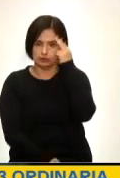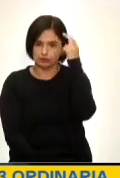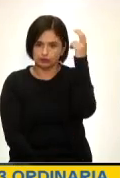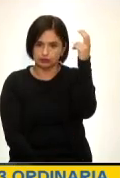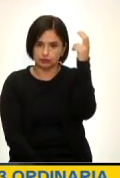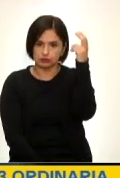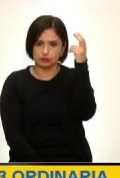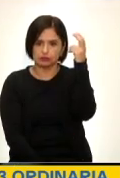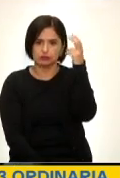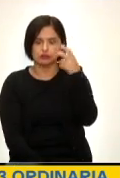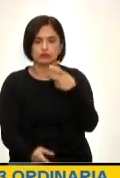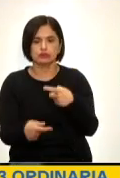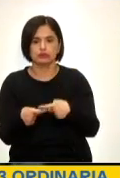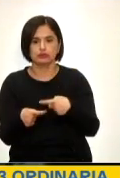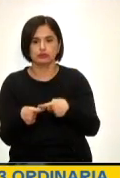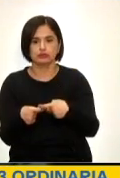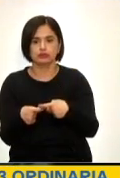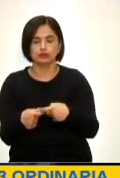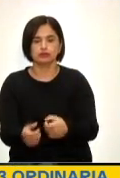de realizaciones.